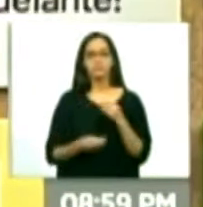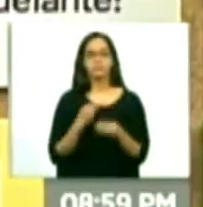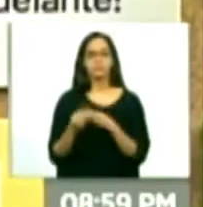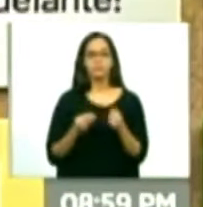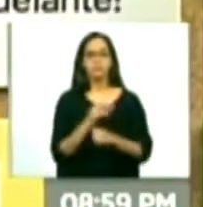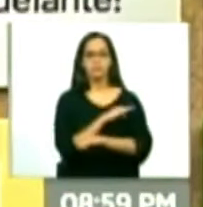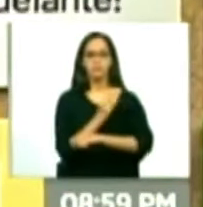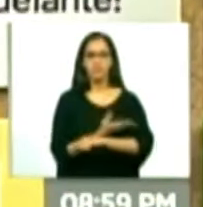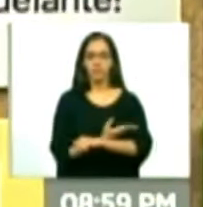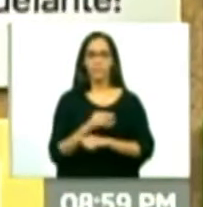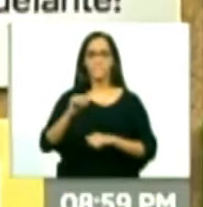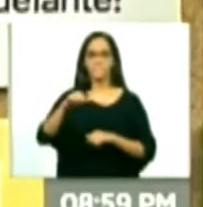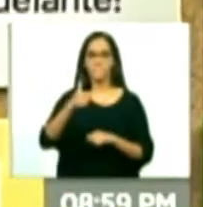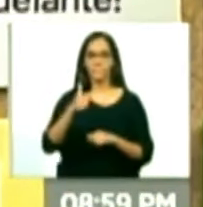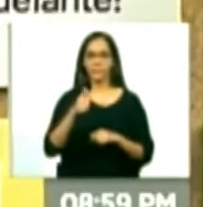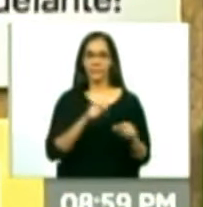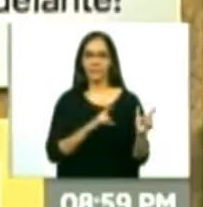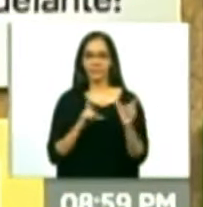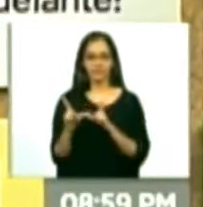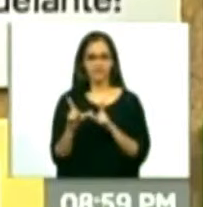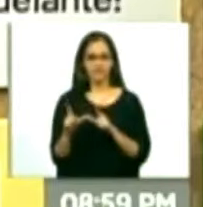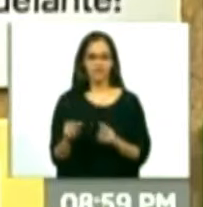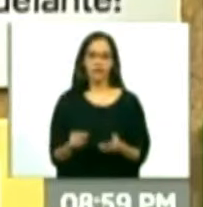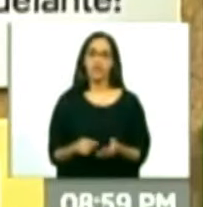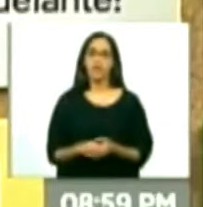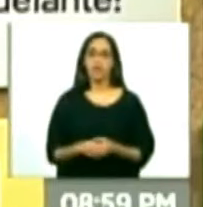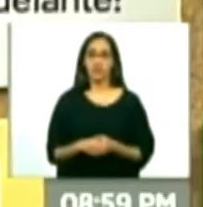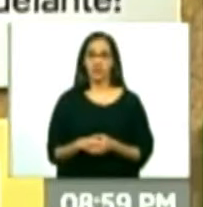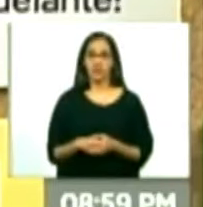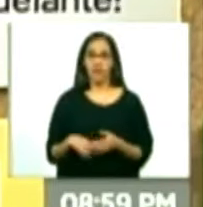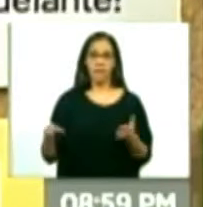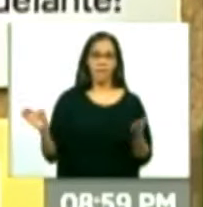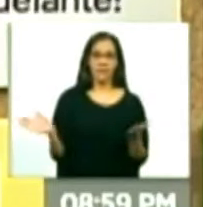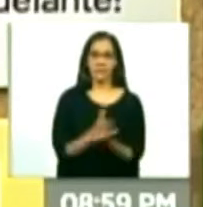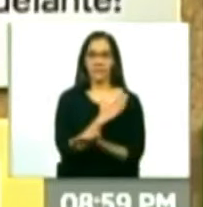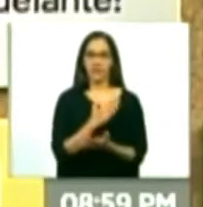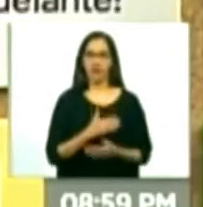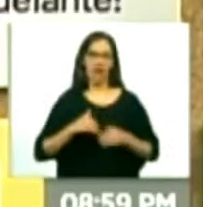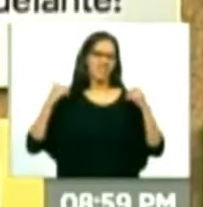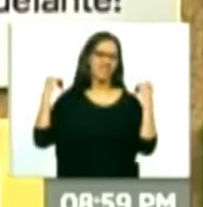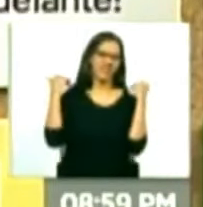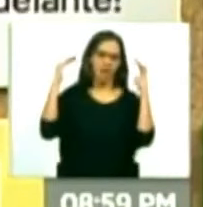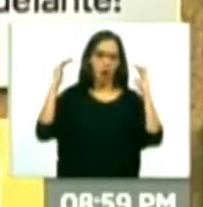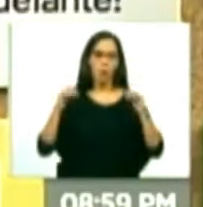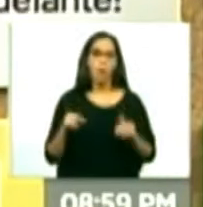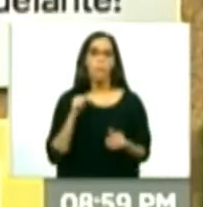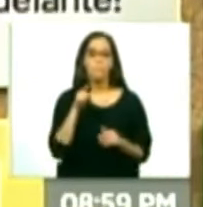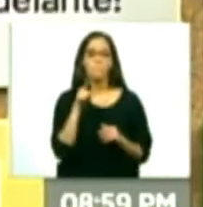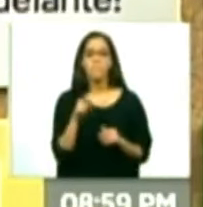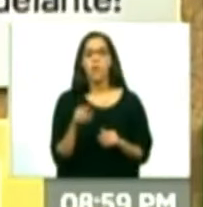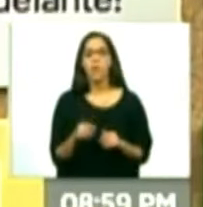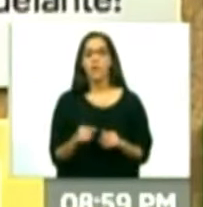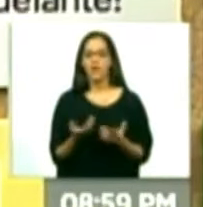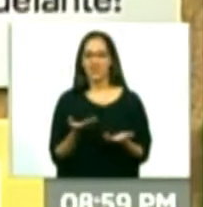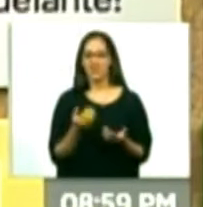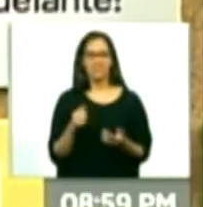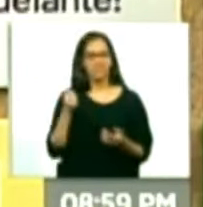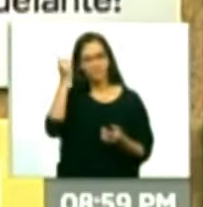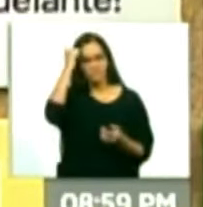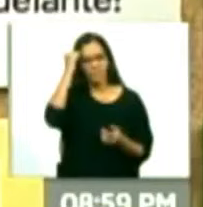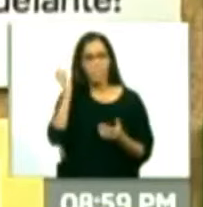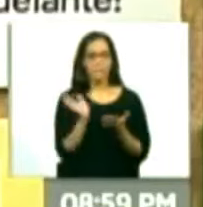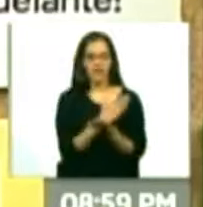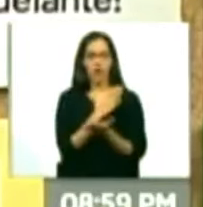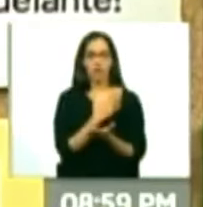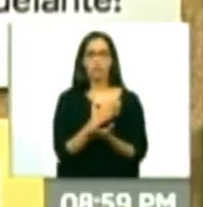de una mayoría dispuesta a mandarlos al... ¡Ay, qué grosero! Al carajo por incompetentes. Apártese y dejen que Venezuela